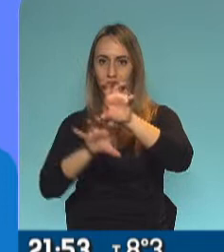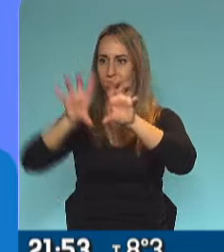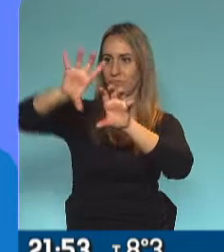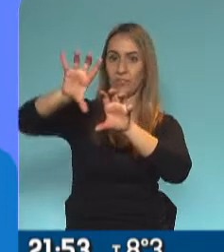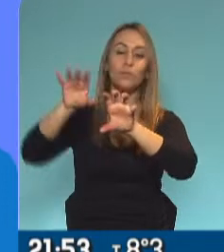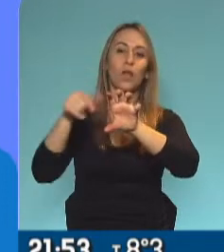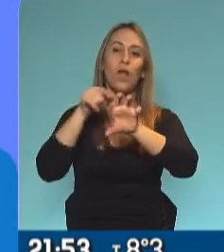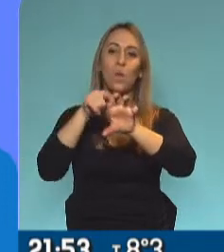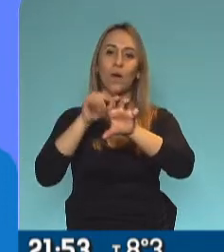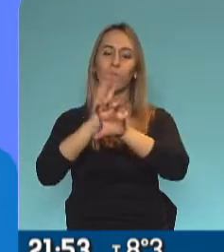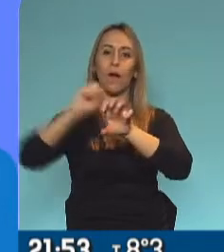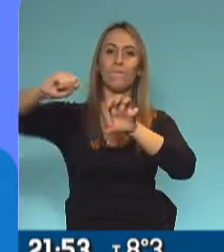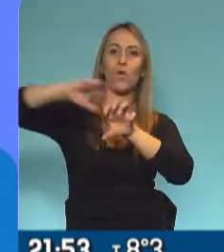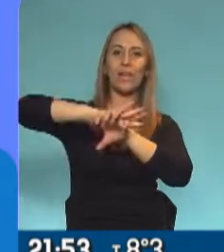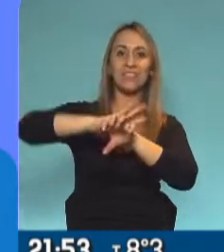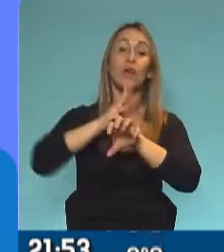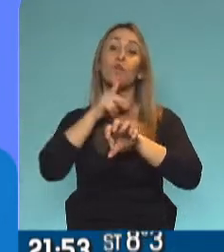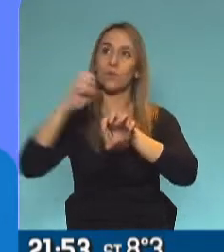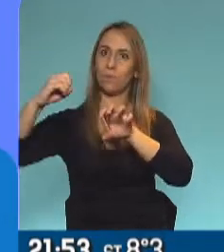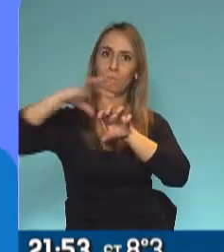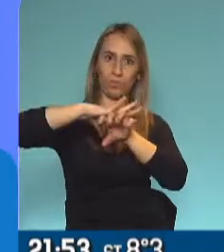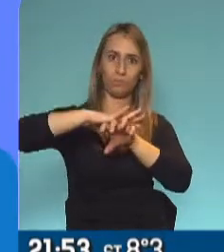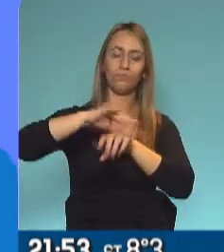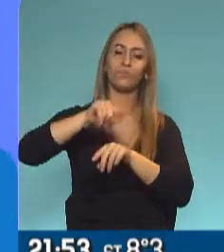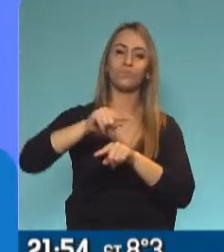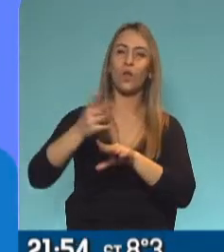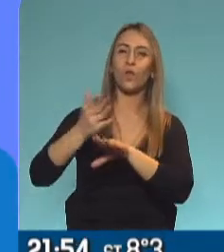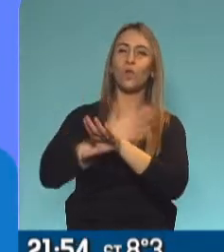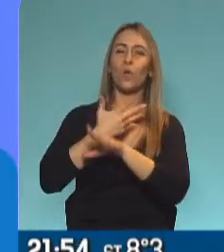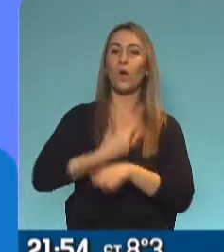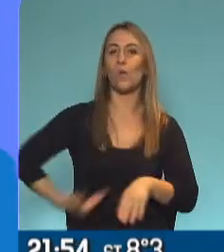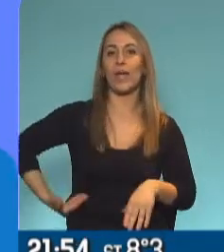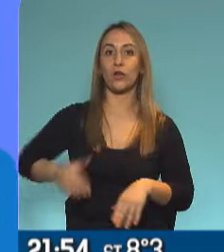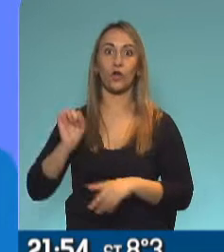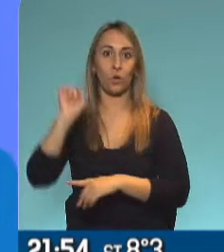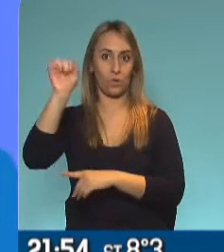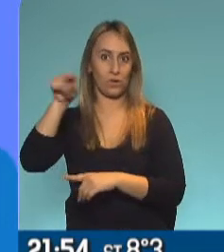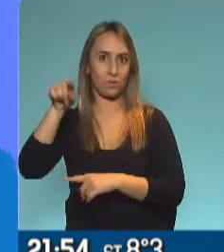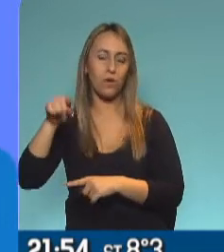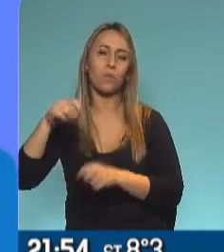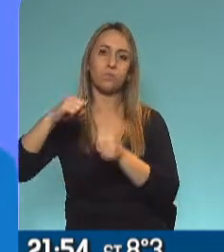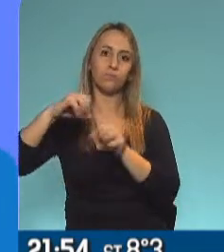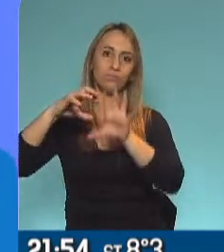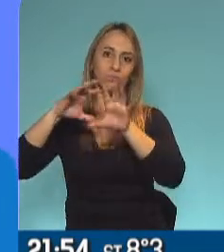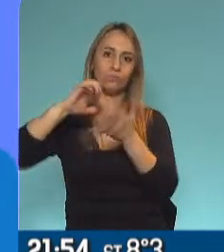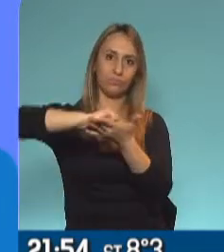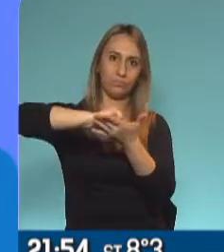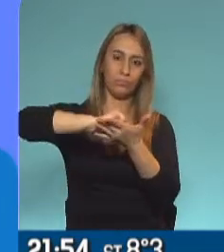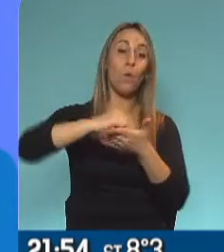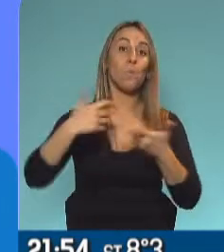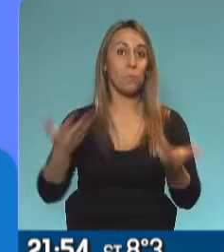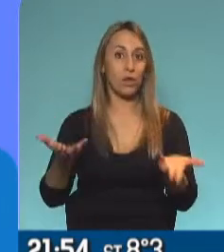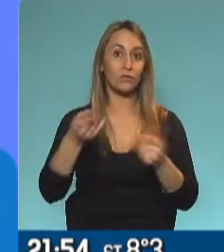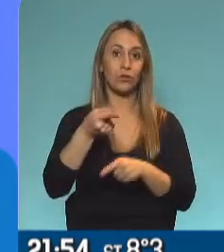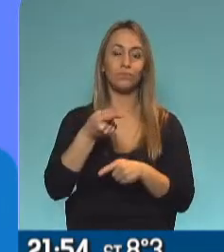un área de influencia rusa, ¿no? Durante la Unión Soviética fue una república soviética, fue parte de la URSS, y es por eso que